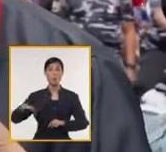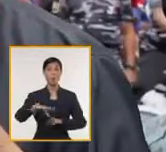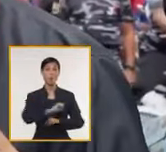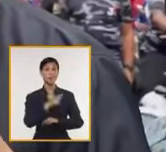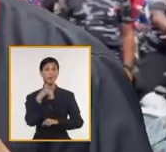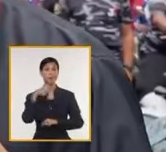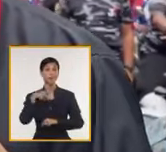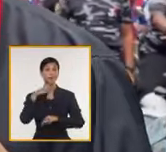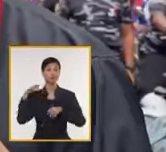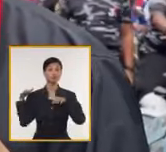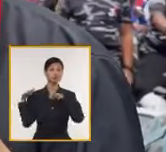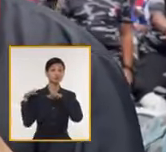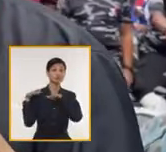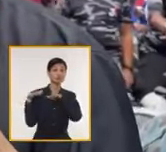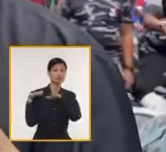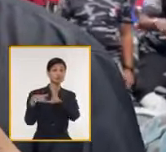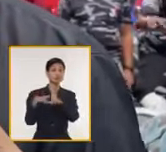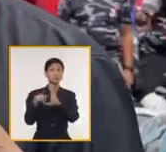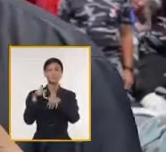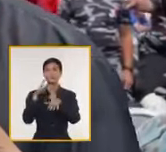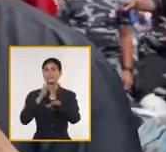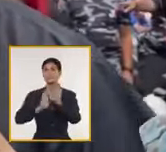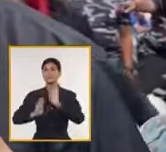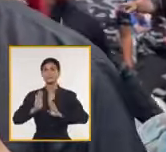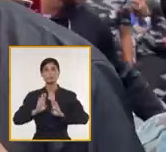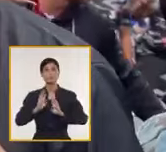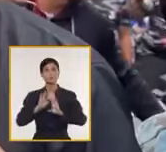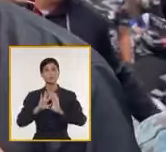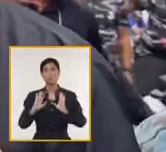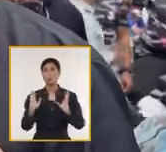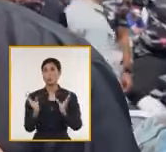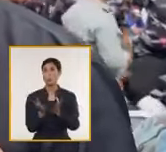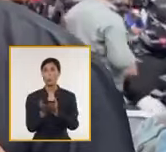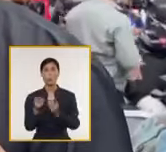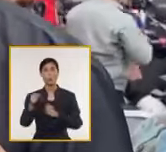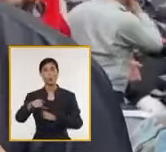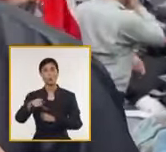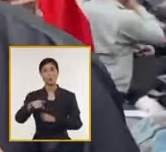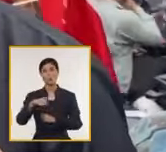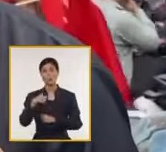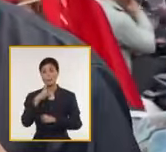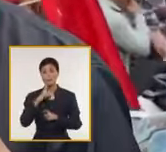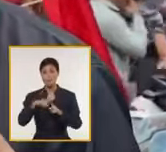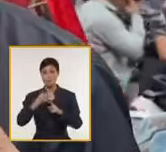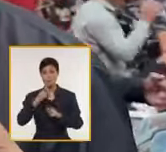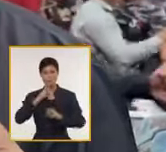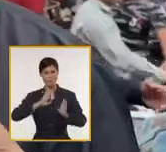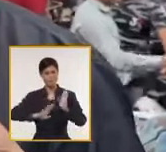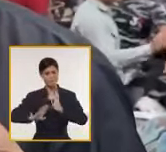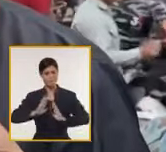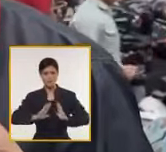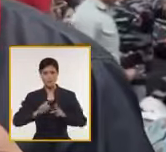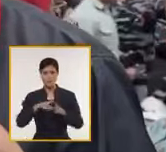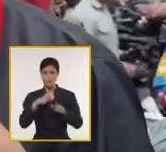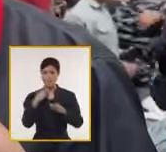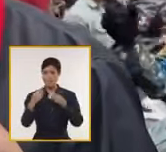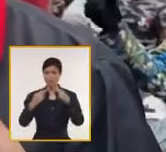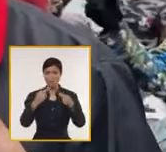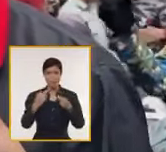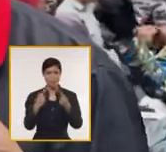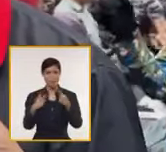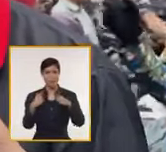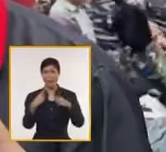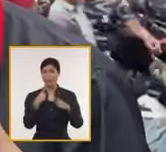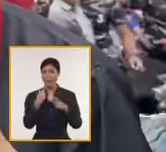en respaldo a toda la capacidad del pueblo de Venezuela de darle respuesta ante estas amenazas que aquí